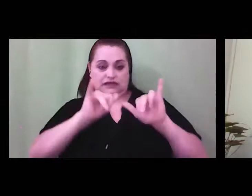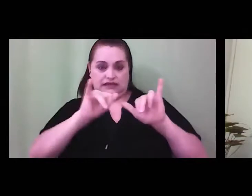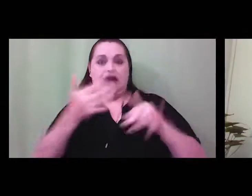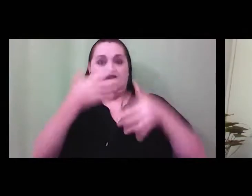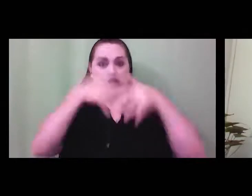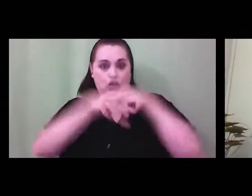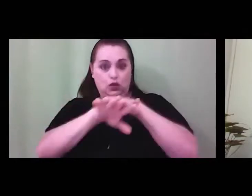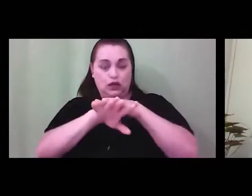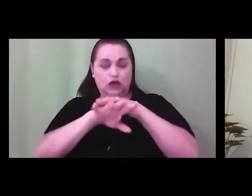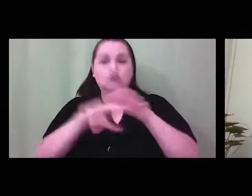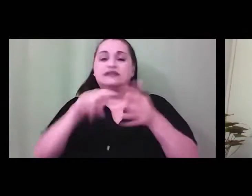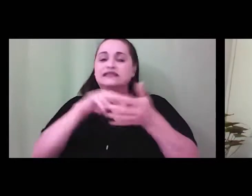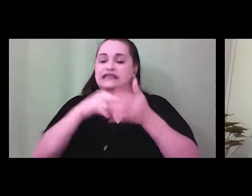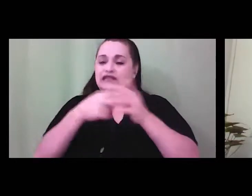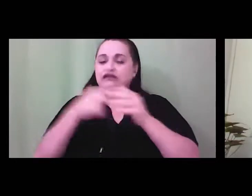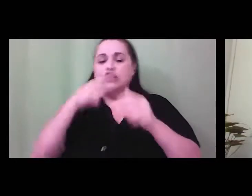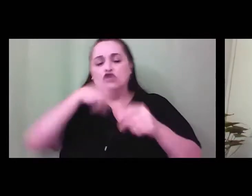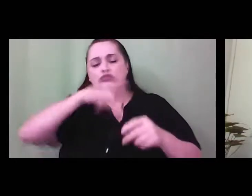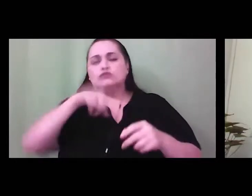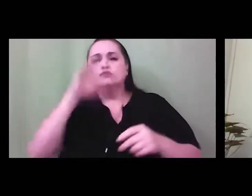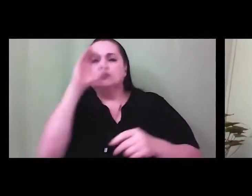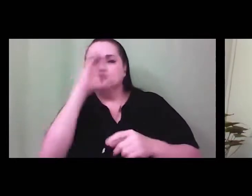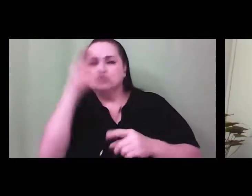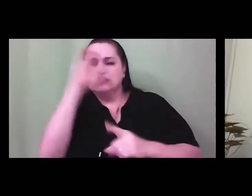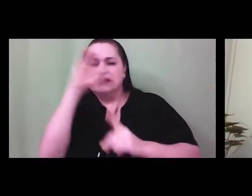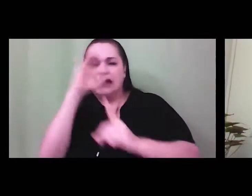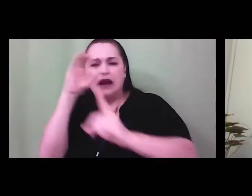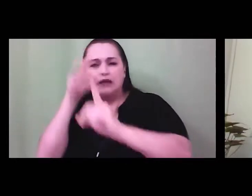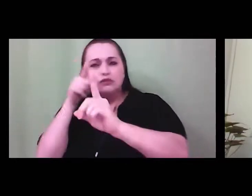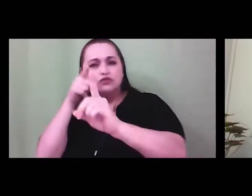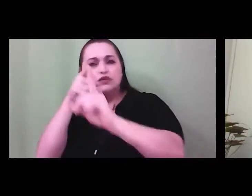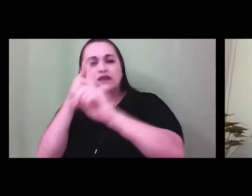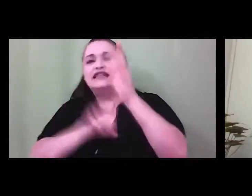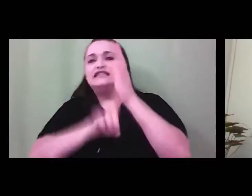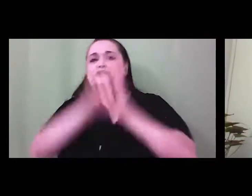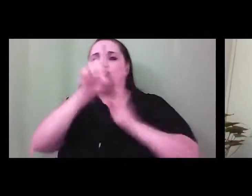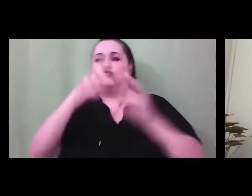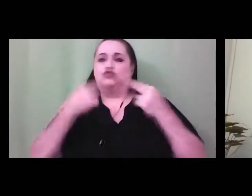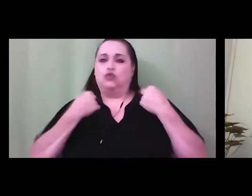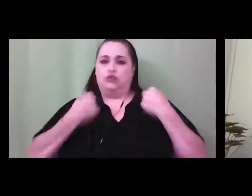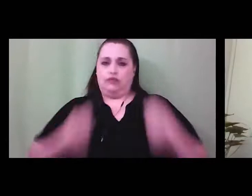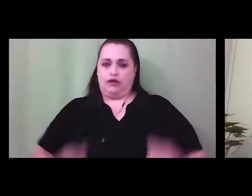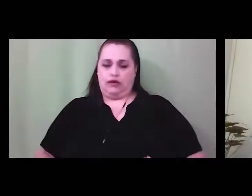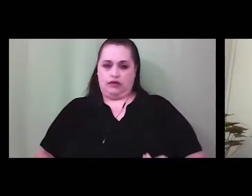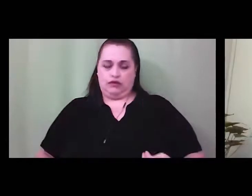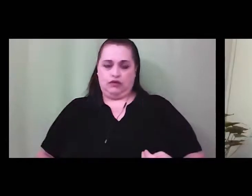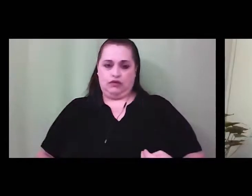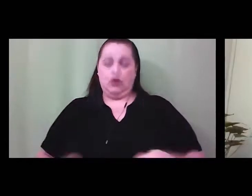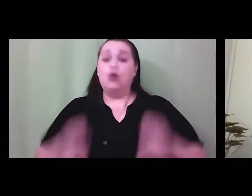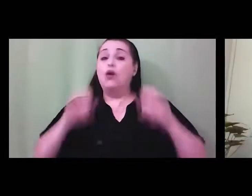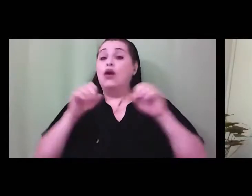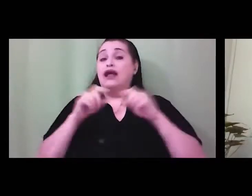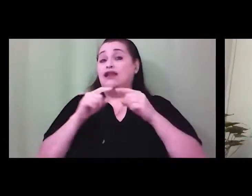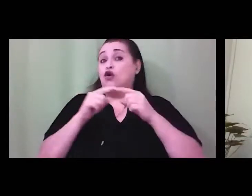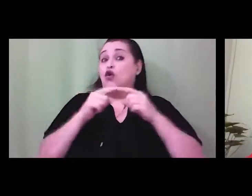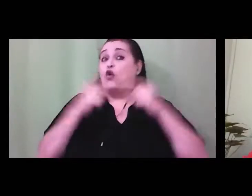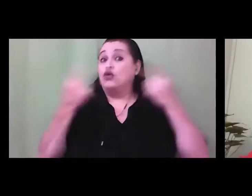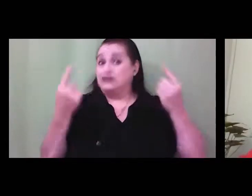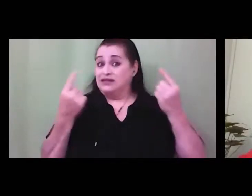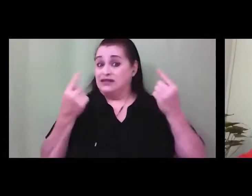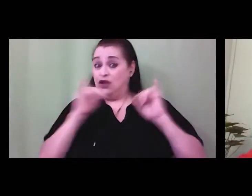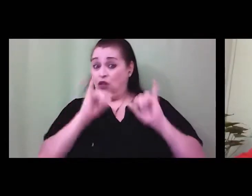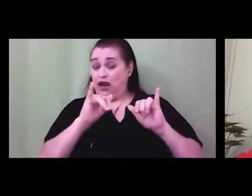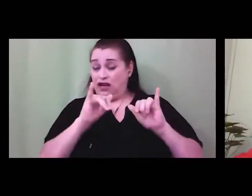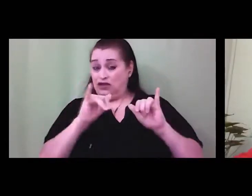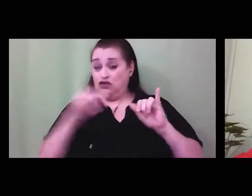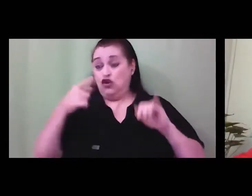es porque andamos en busca del desarrollo humano. Y por el contrario, entonces,